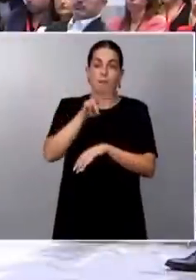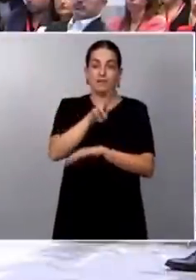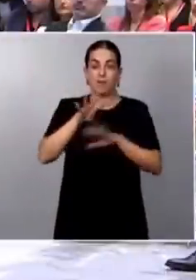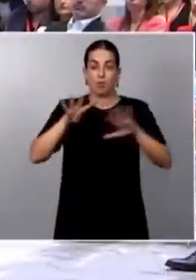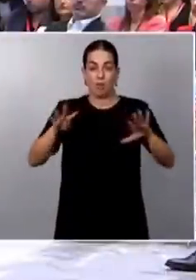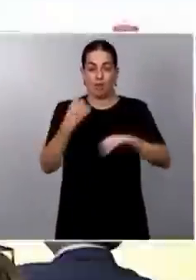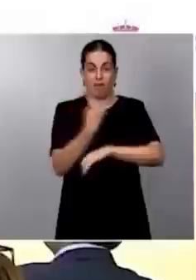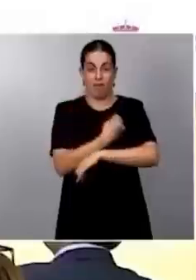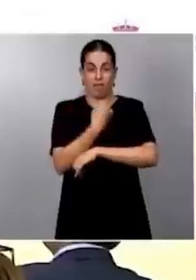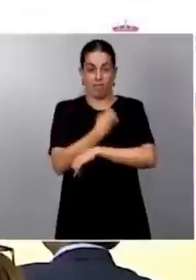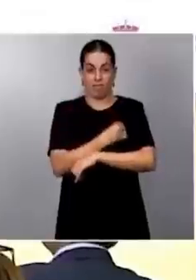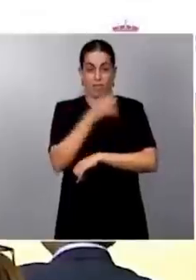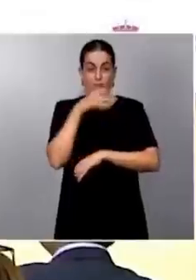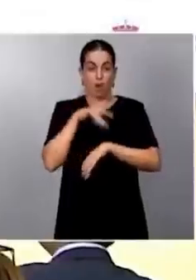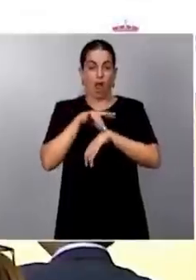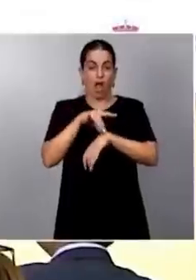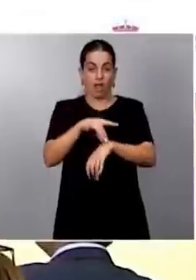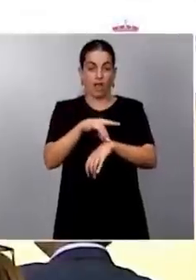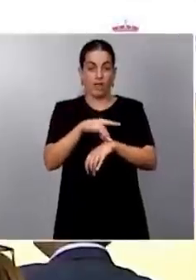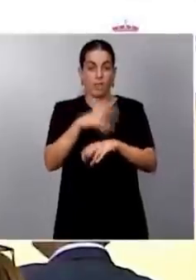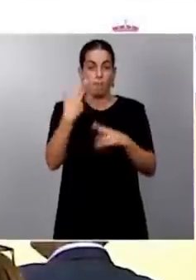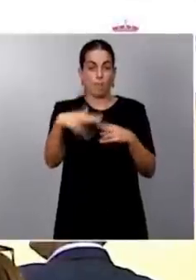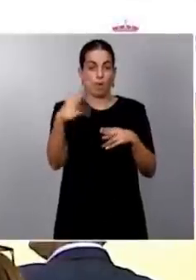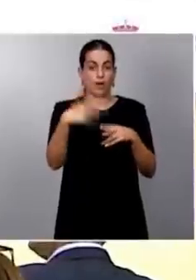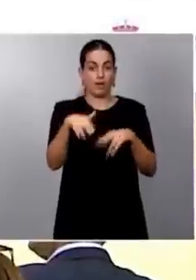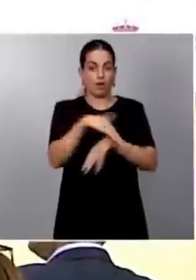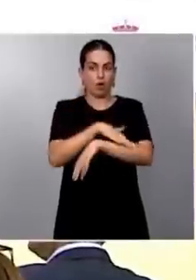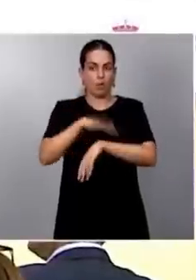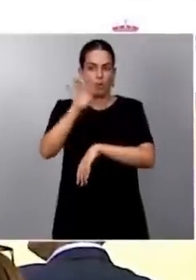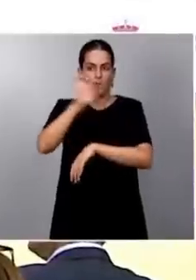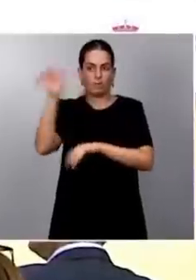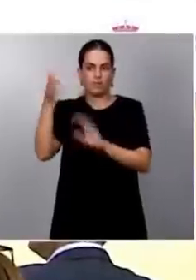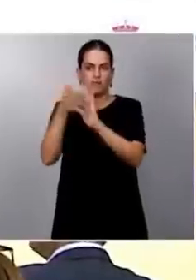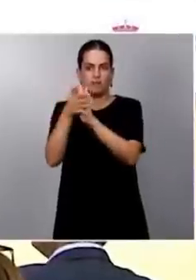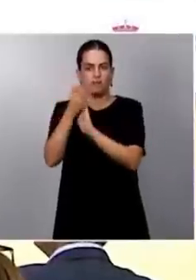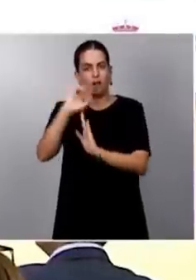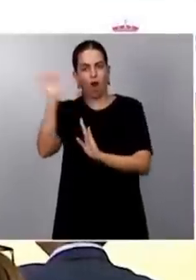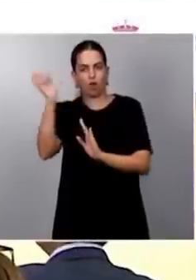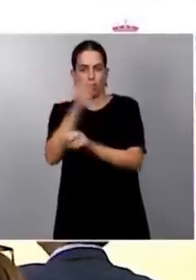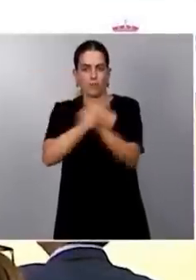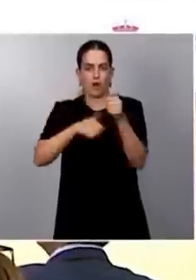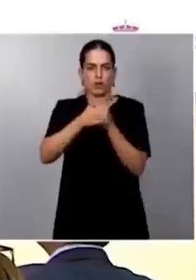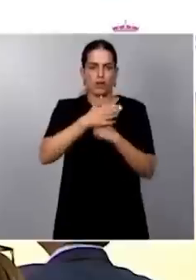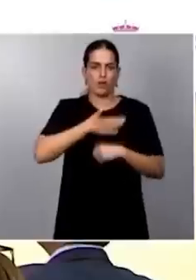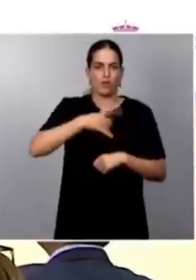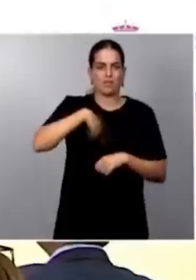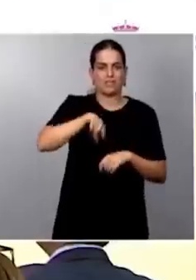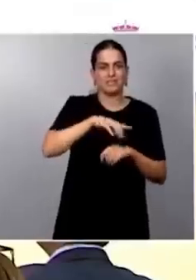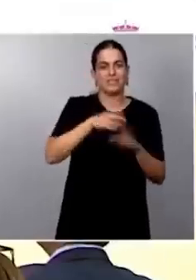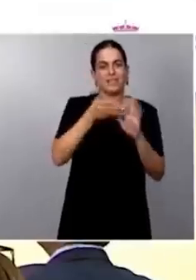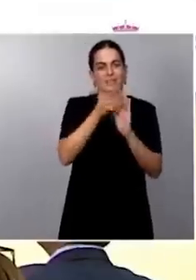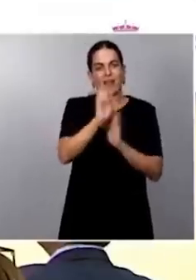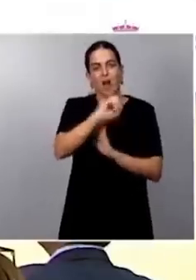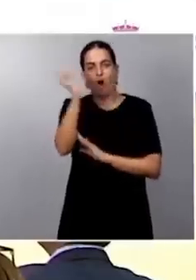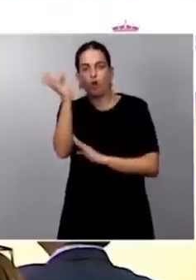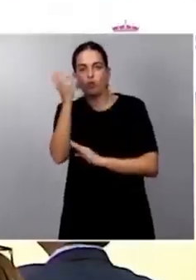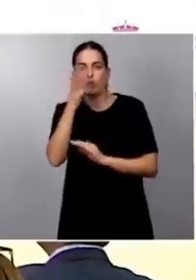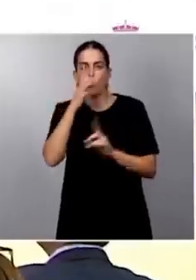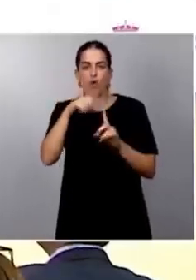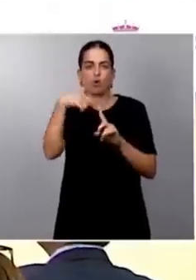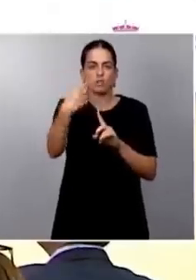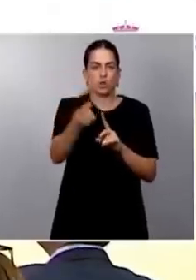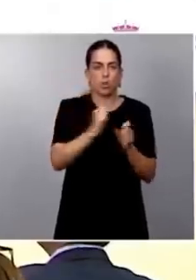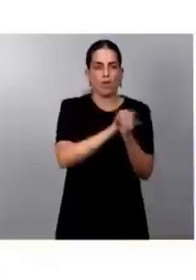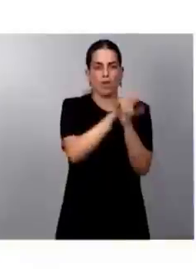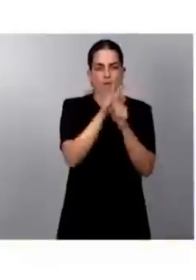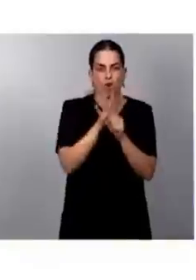a la Comisión Europea el próximo mes de septiembre y que van en camino de reformar el mercado eléctrico y de limitar el precio de las emisiones